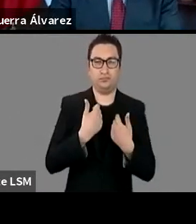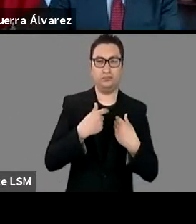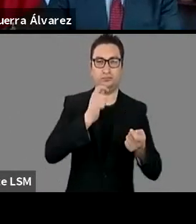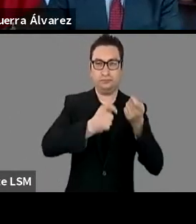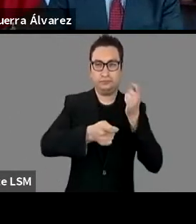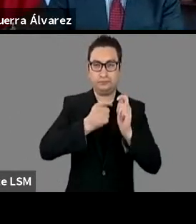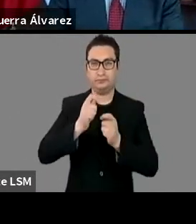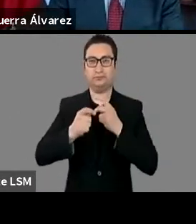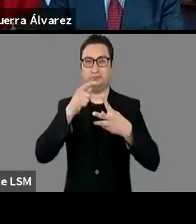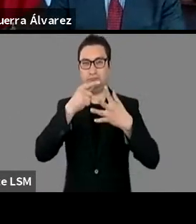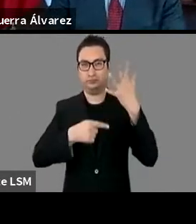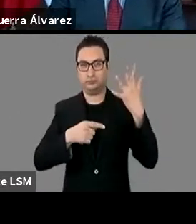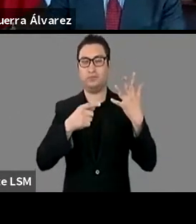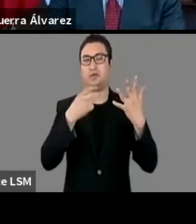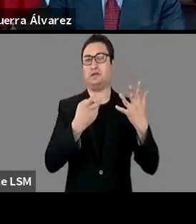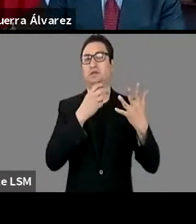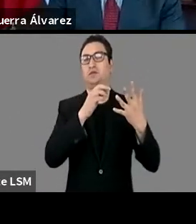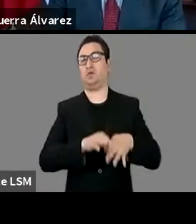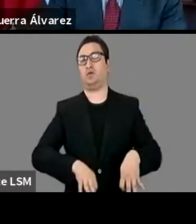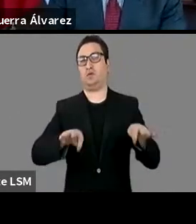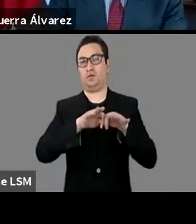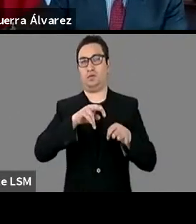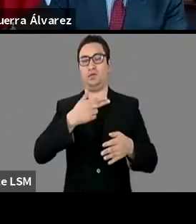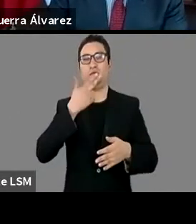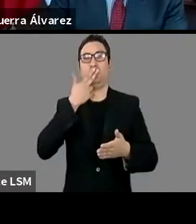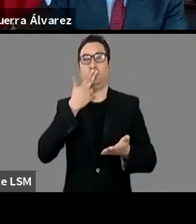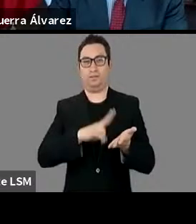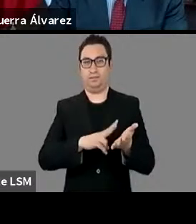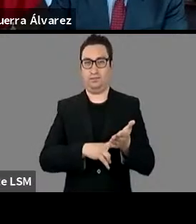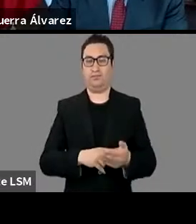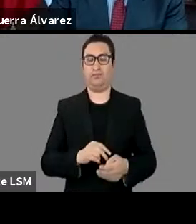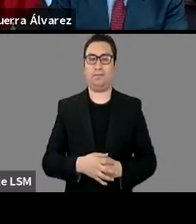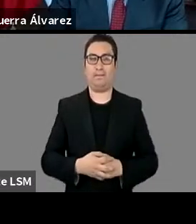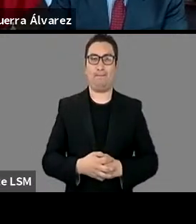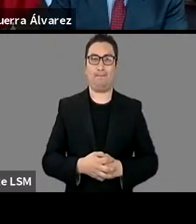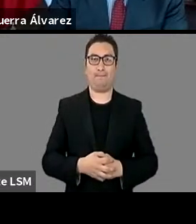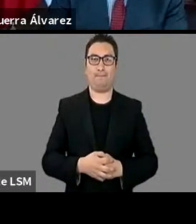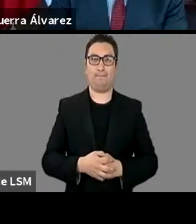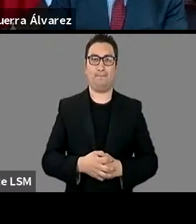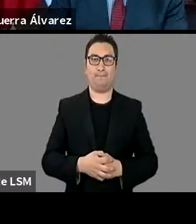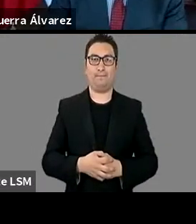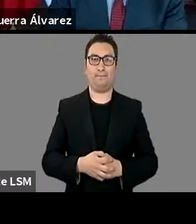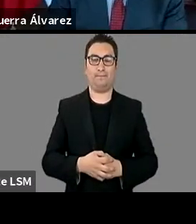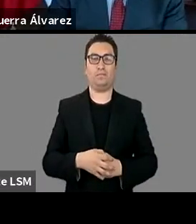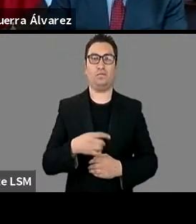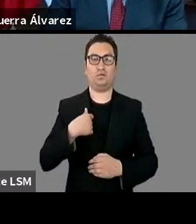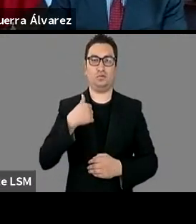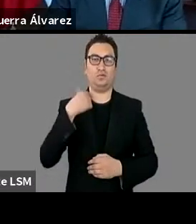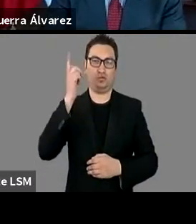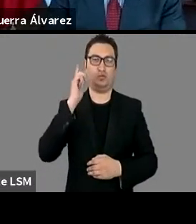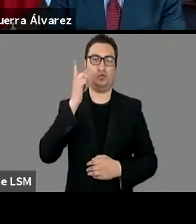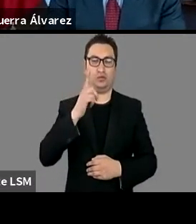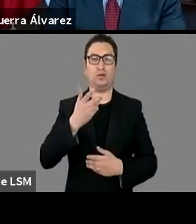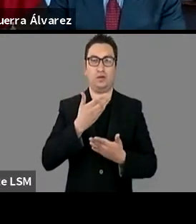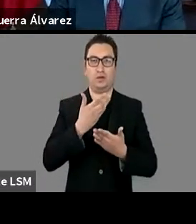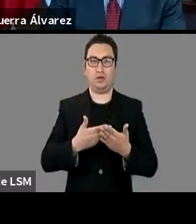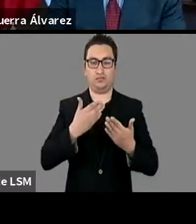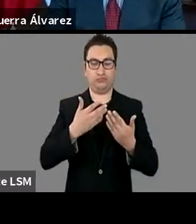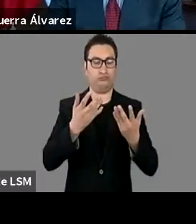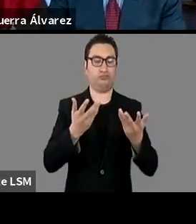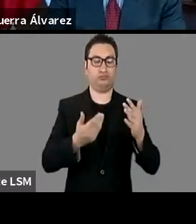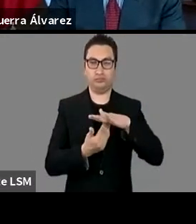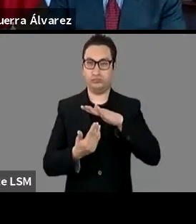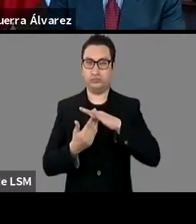Deseo que los resultados de estas mesas de debate se materialicen en acciones claras de responsabilidades para el